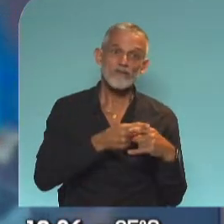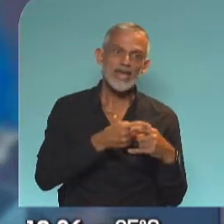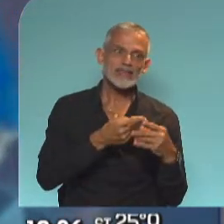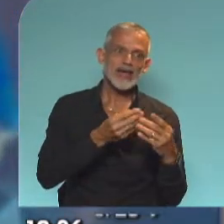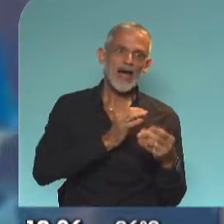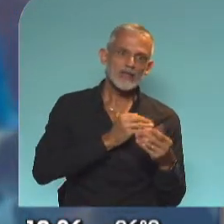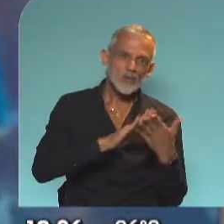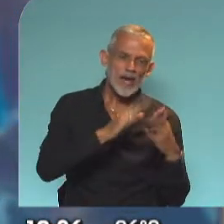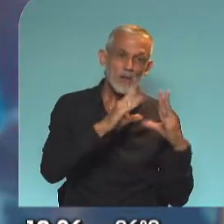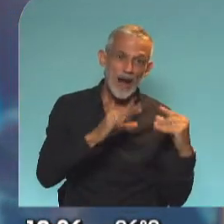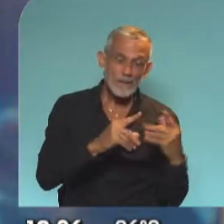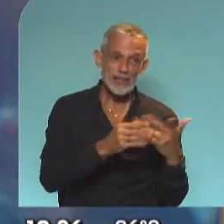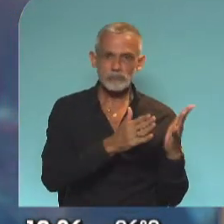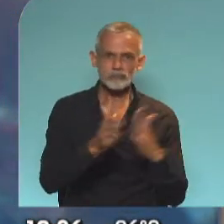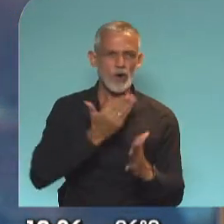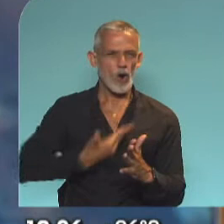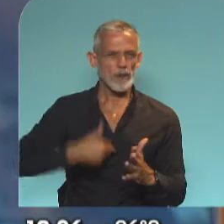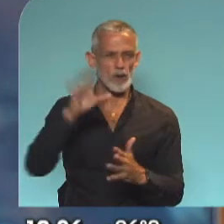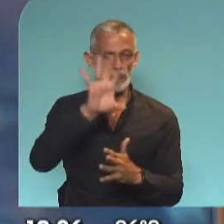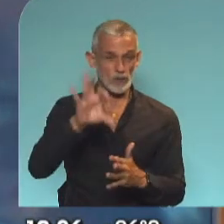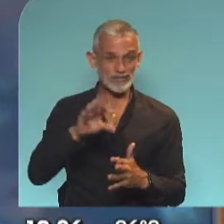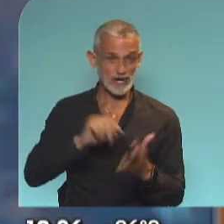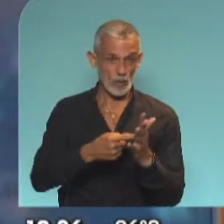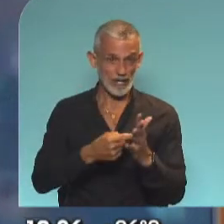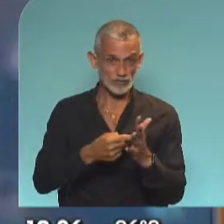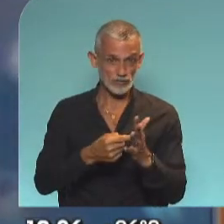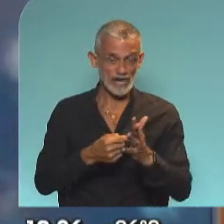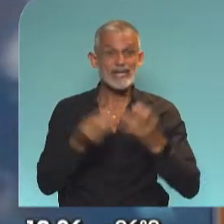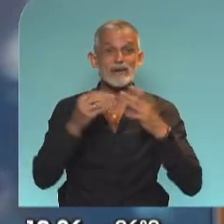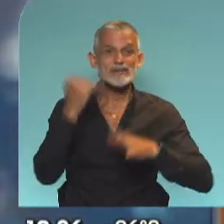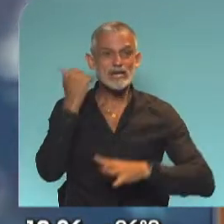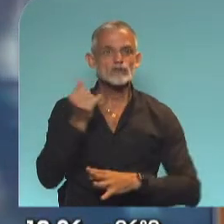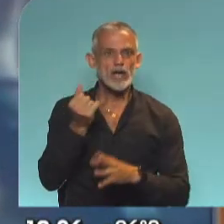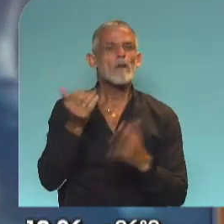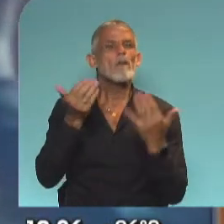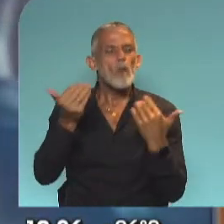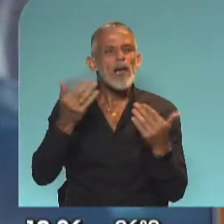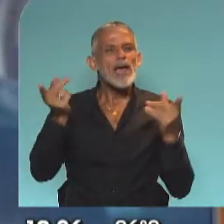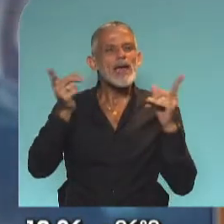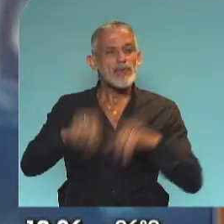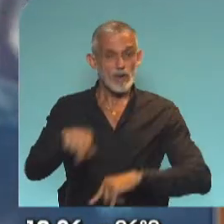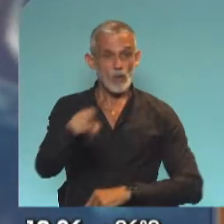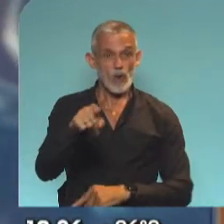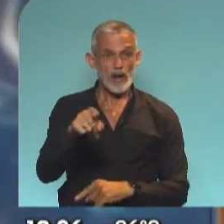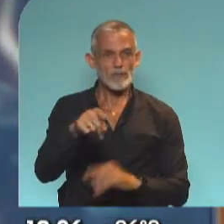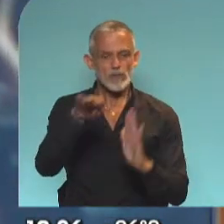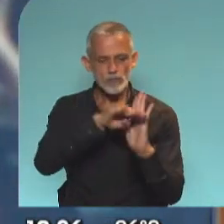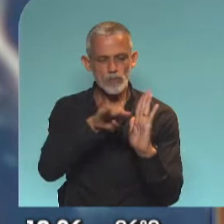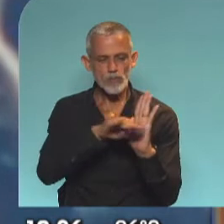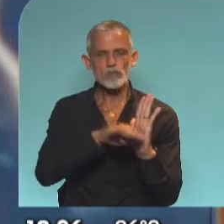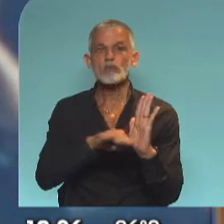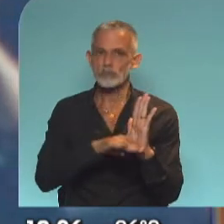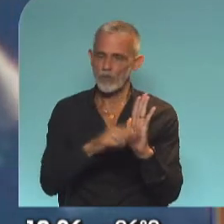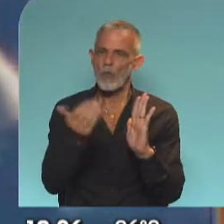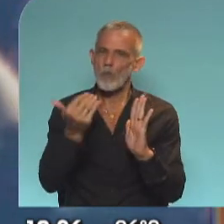lo pronto ya, desde el gobierno de la provincia de Buenos Aires, sobre todo, empezaron a hablar de la posibilidad de aplicar una serie de